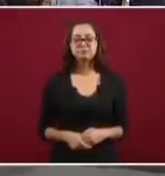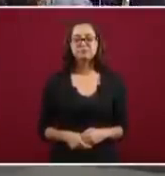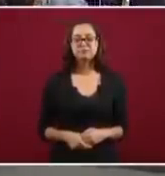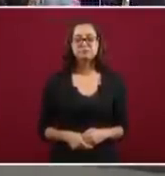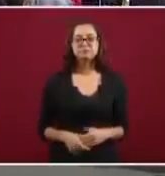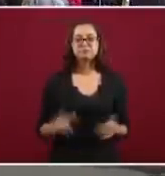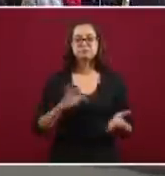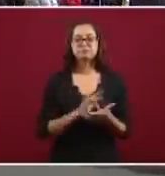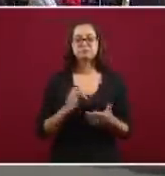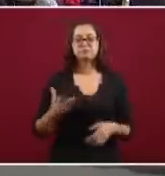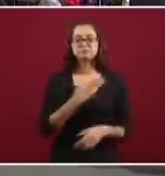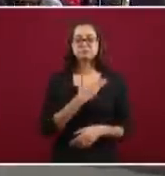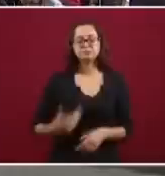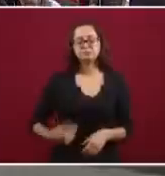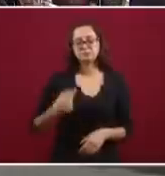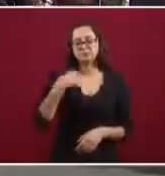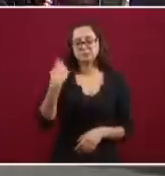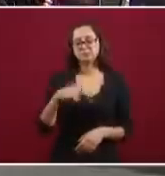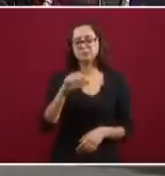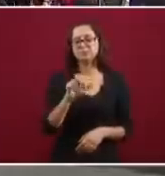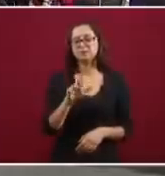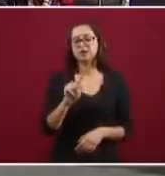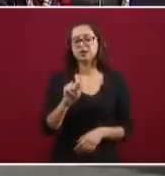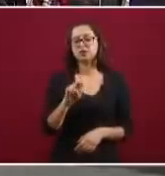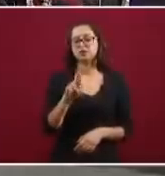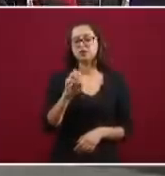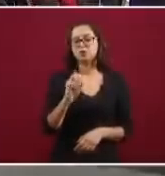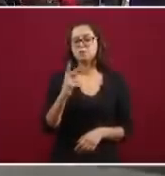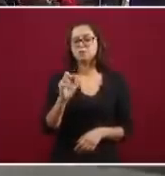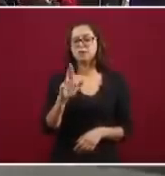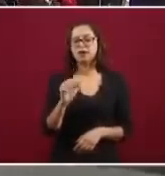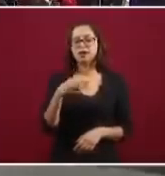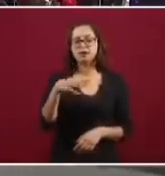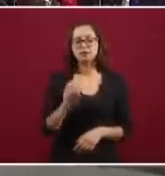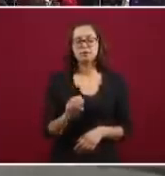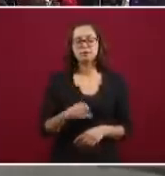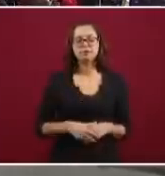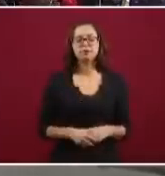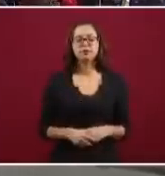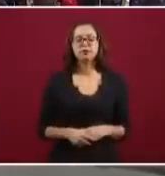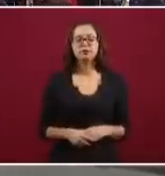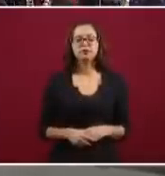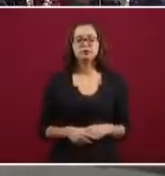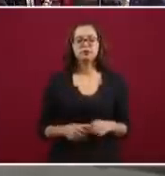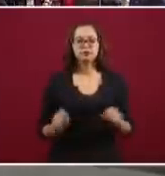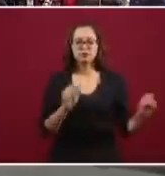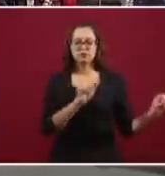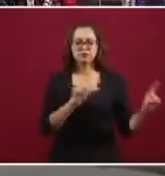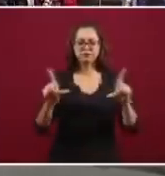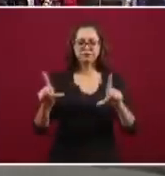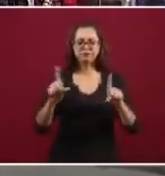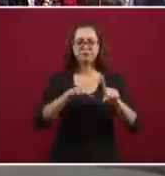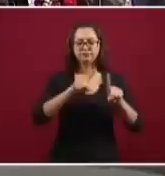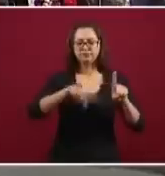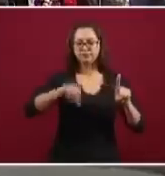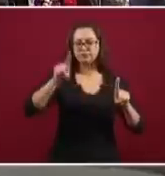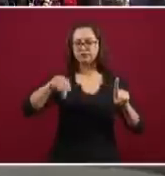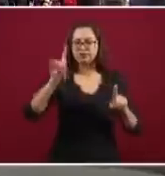Gracias, señor presidente. Arturo Páramo, Grupo Imagen. La gráfica anterior, la primera que presentó, es